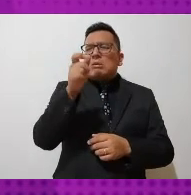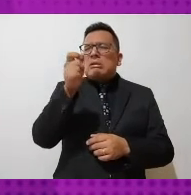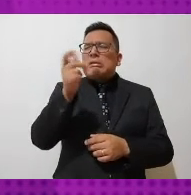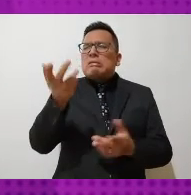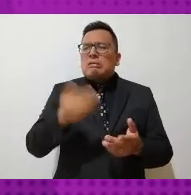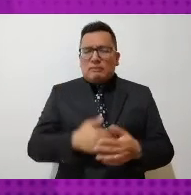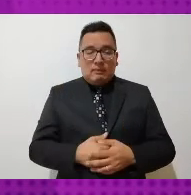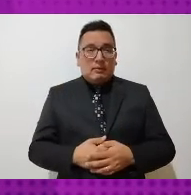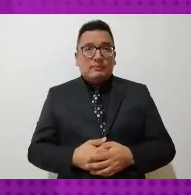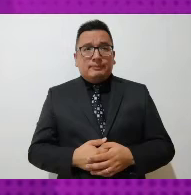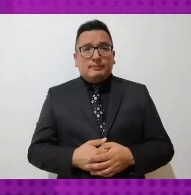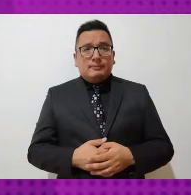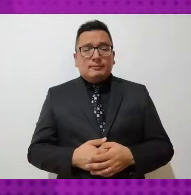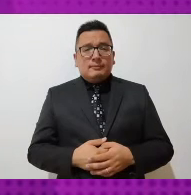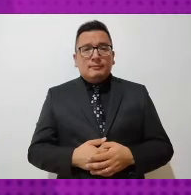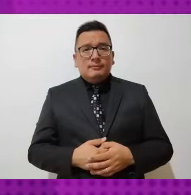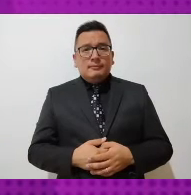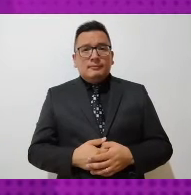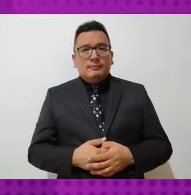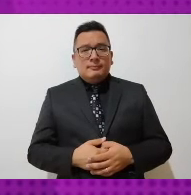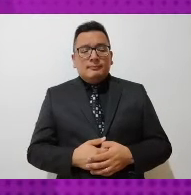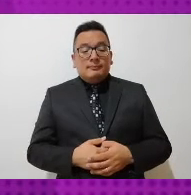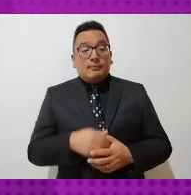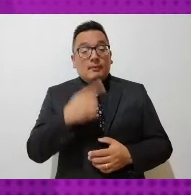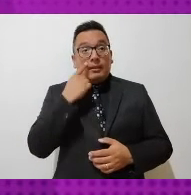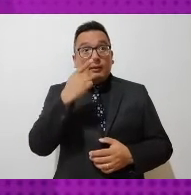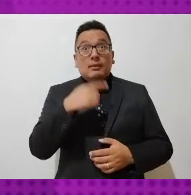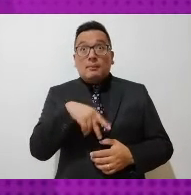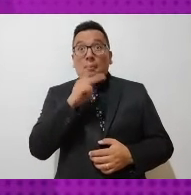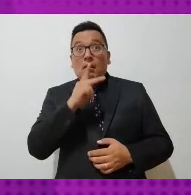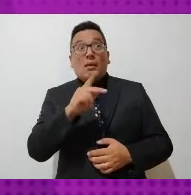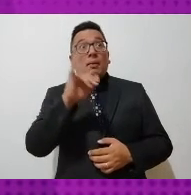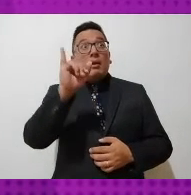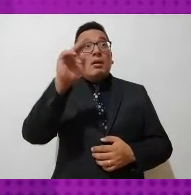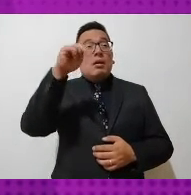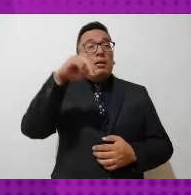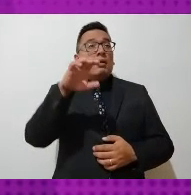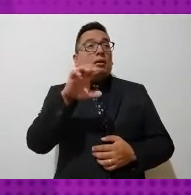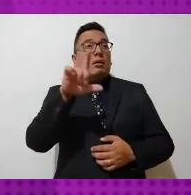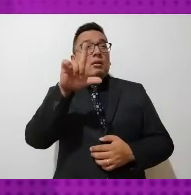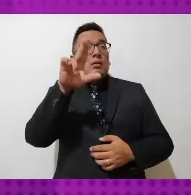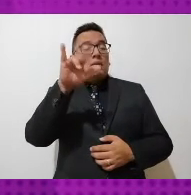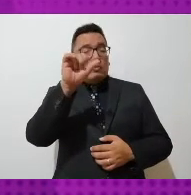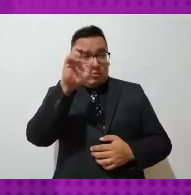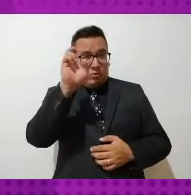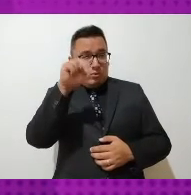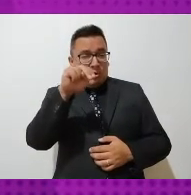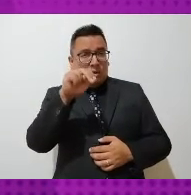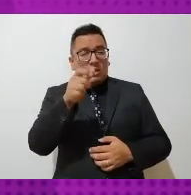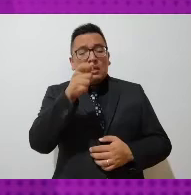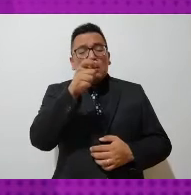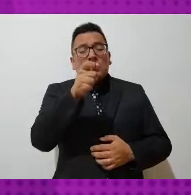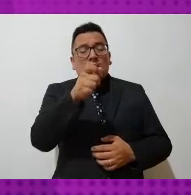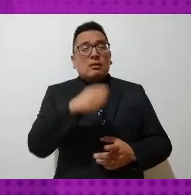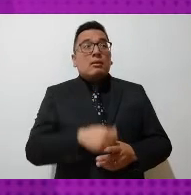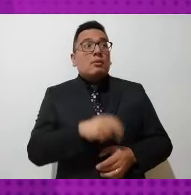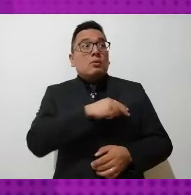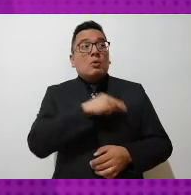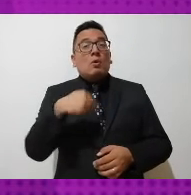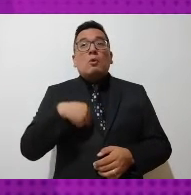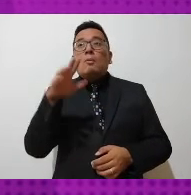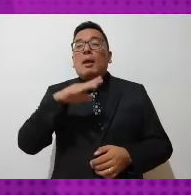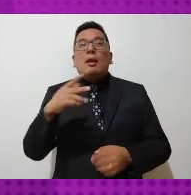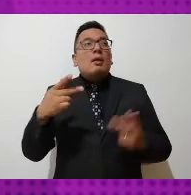inclusión? Yo creo que cuando hablamos de inclusión, la forma más sencilla es que quepan todos,